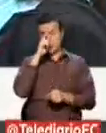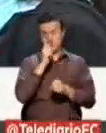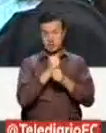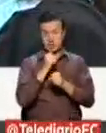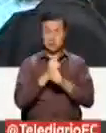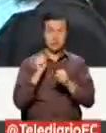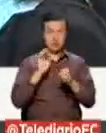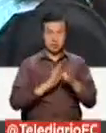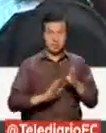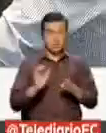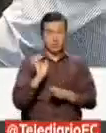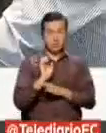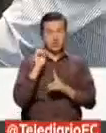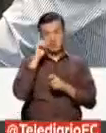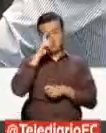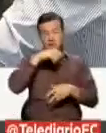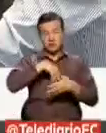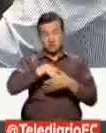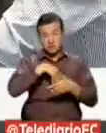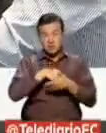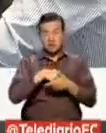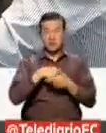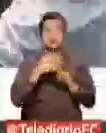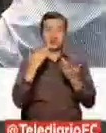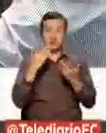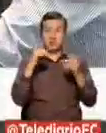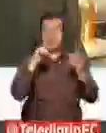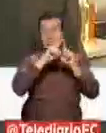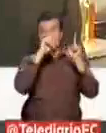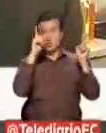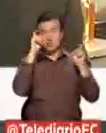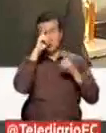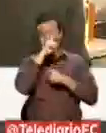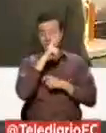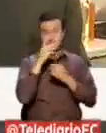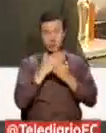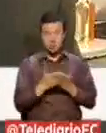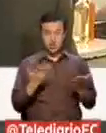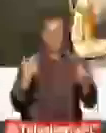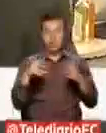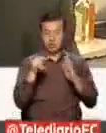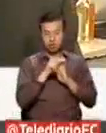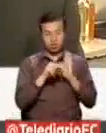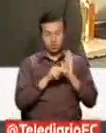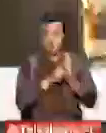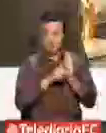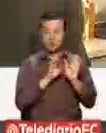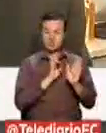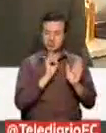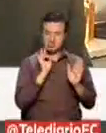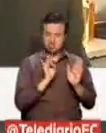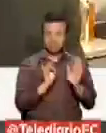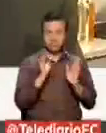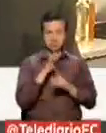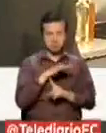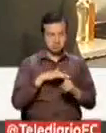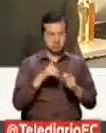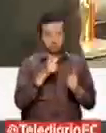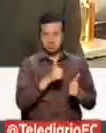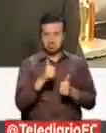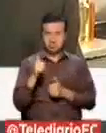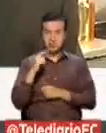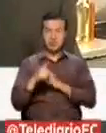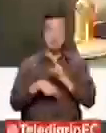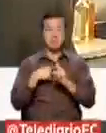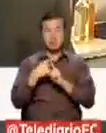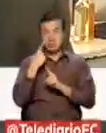país, pero tienen dificultades de acceso individual a las grandes empresas. Son productos que cumplen con las especificaciones técnicas, con las condiciones y